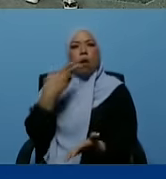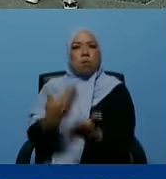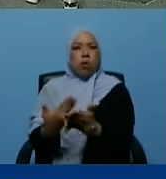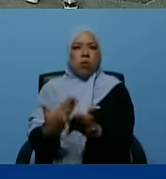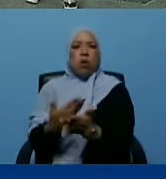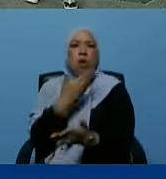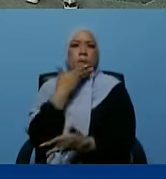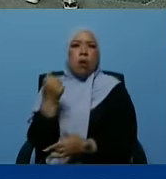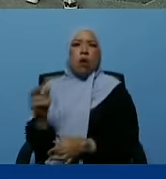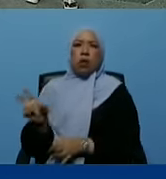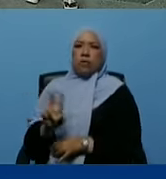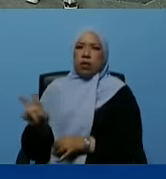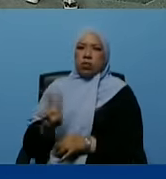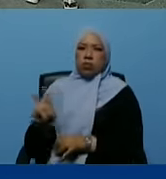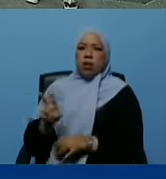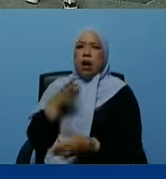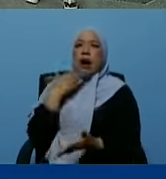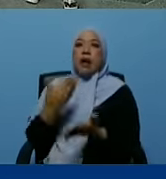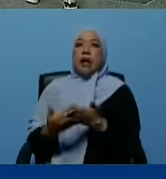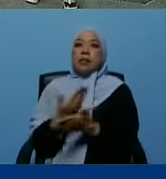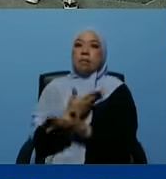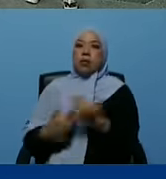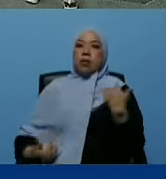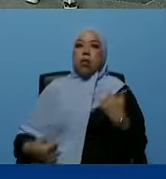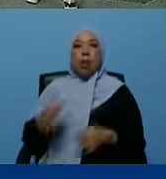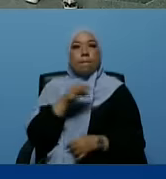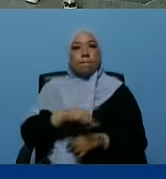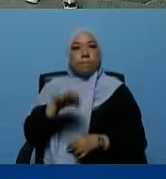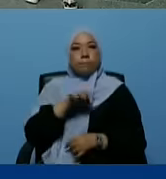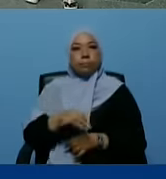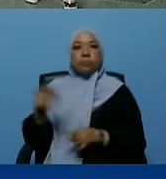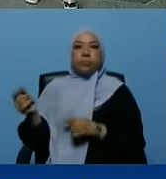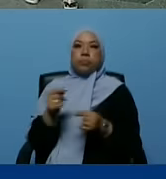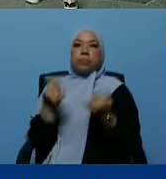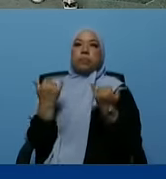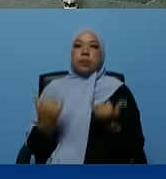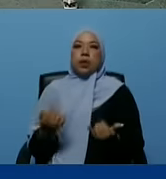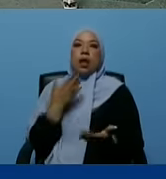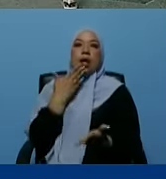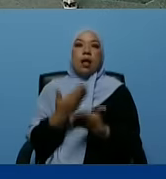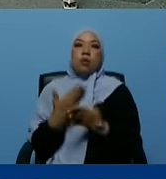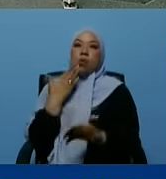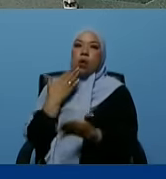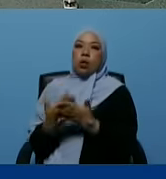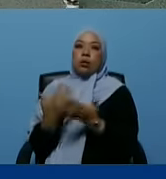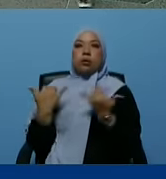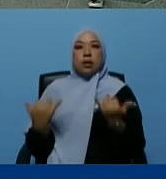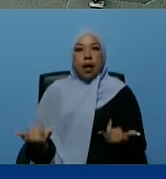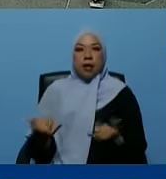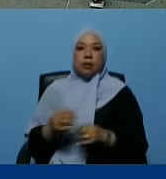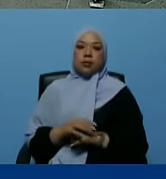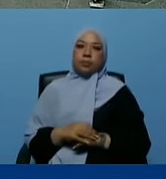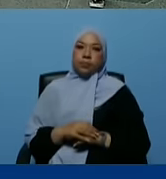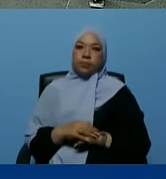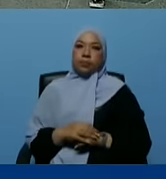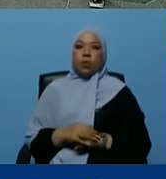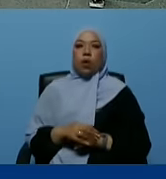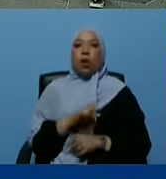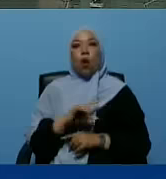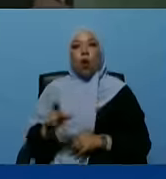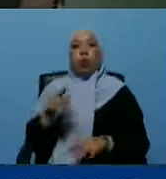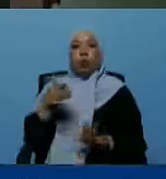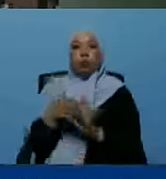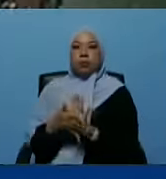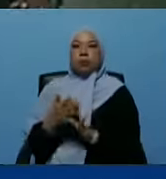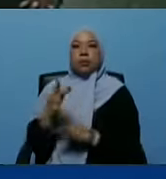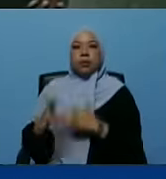somos un mejor país. Y gracias, señor presidente. Desde aquí le habló Miguelina Rodríguez. Gracias, de verdad, gracias. Orden cumplida, presidente.